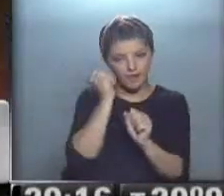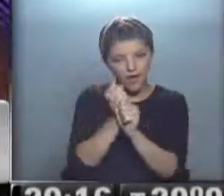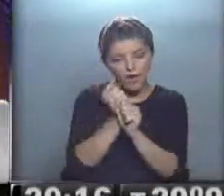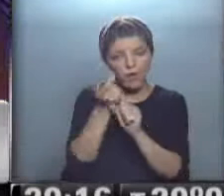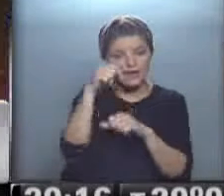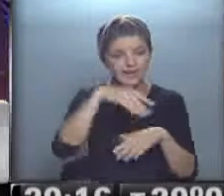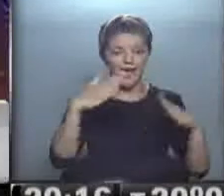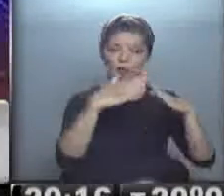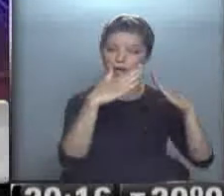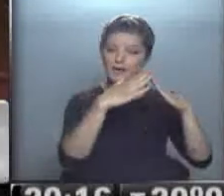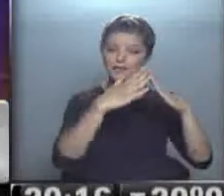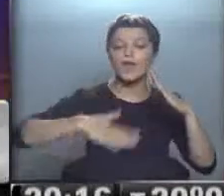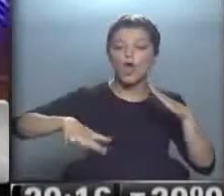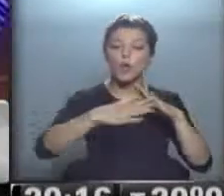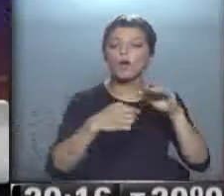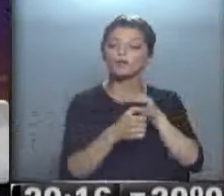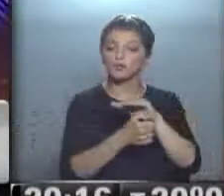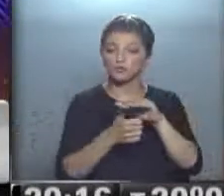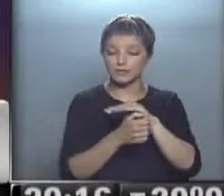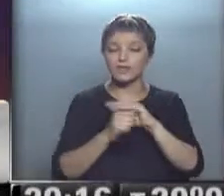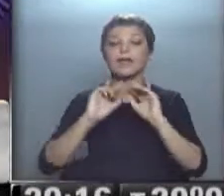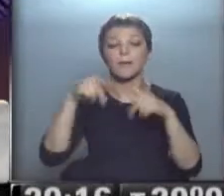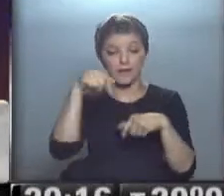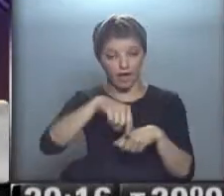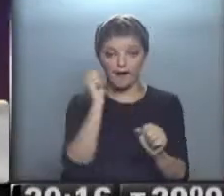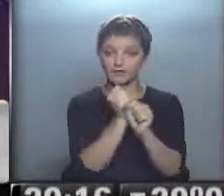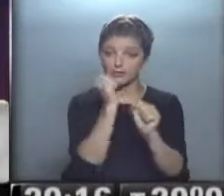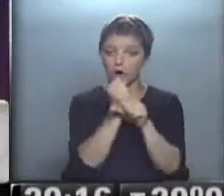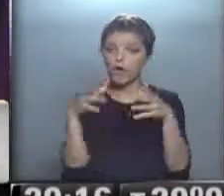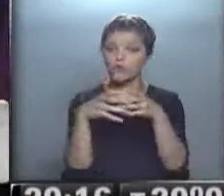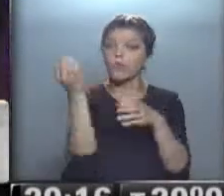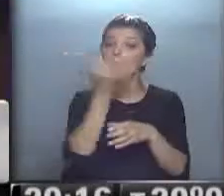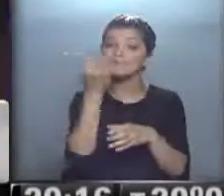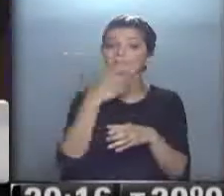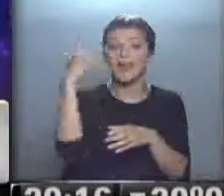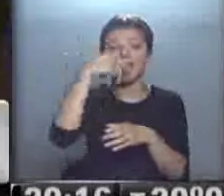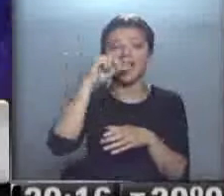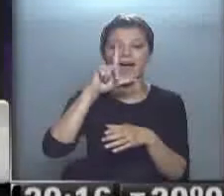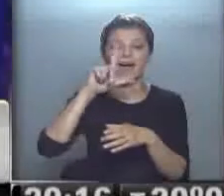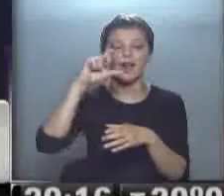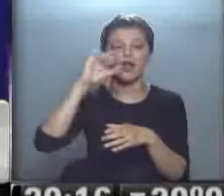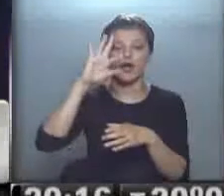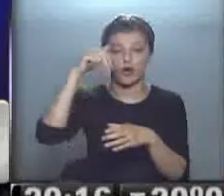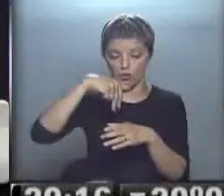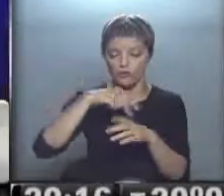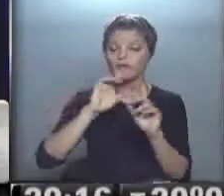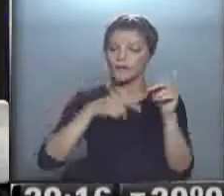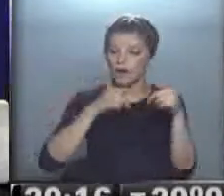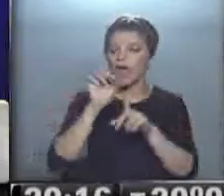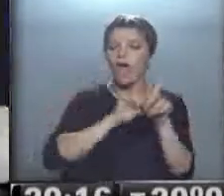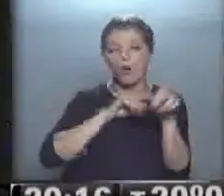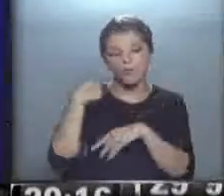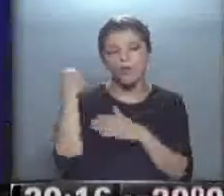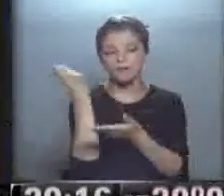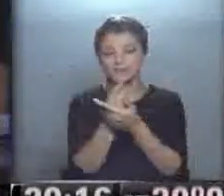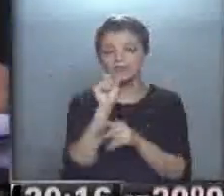allí en Tortuguitas, incluido el Grupo Halcón, por supuesto, diferentes representantes policiales, también representantes